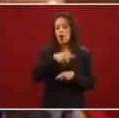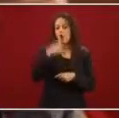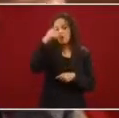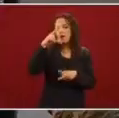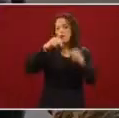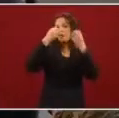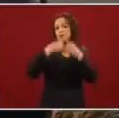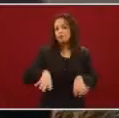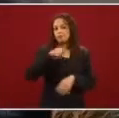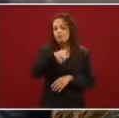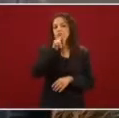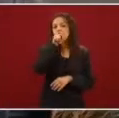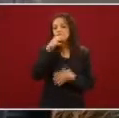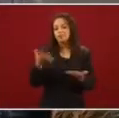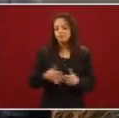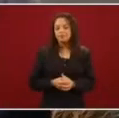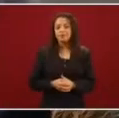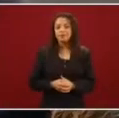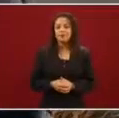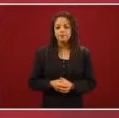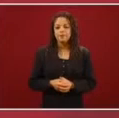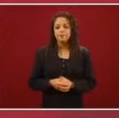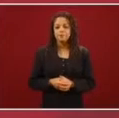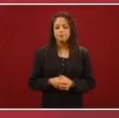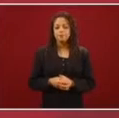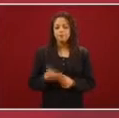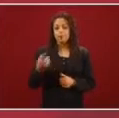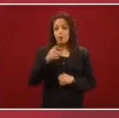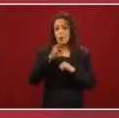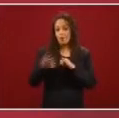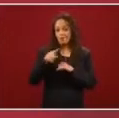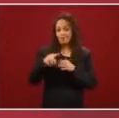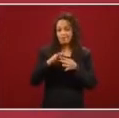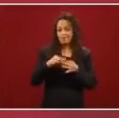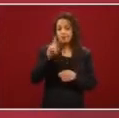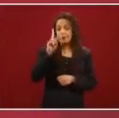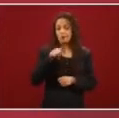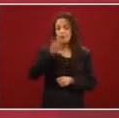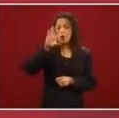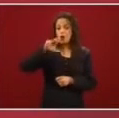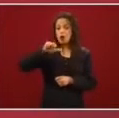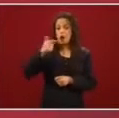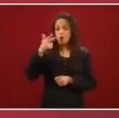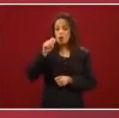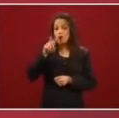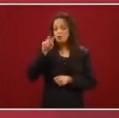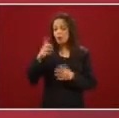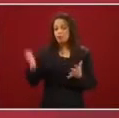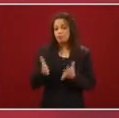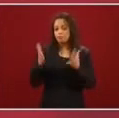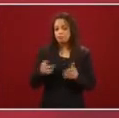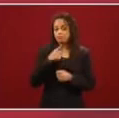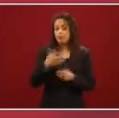pierda. Primer tema. El último punto que toca es un punto que en particular la Conagua ha estado empujando, que en caso de que haya unos